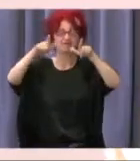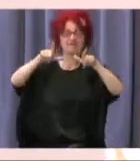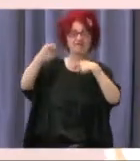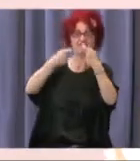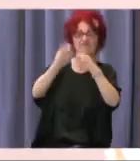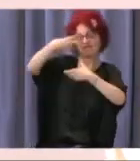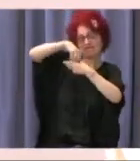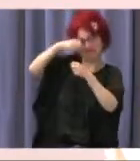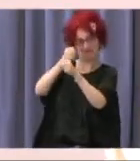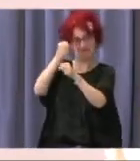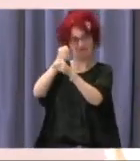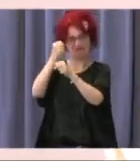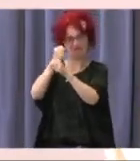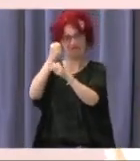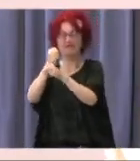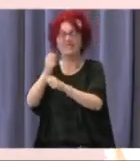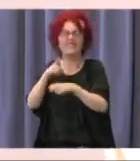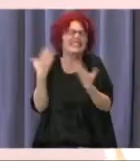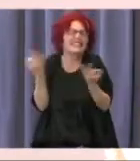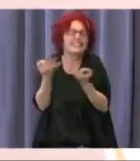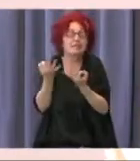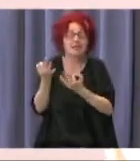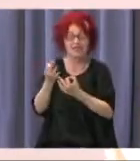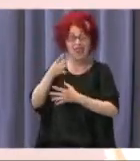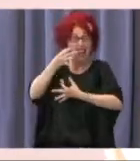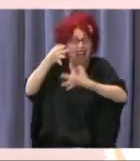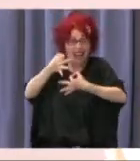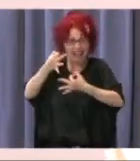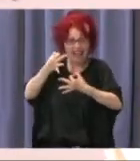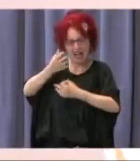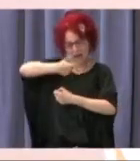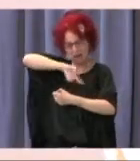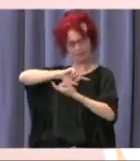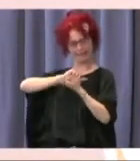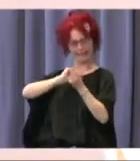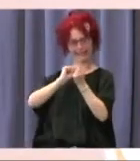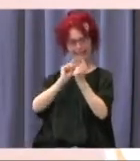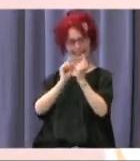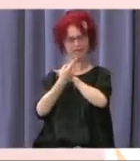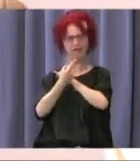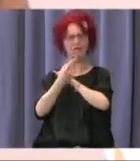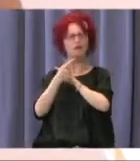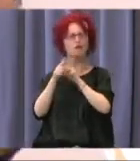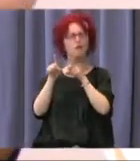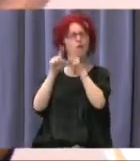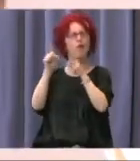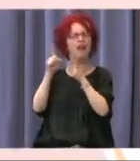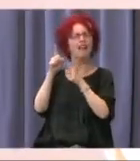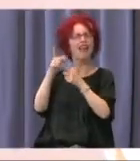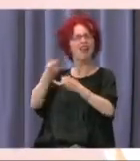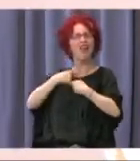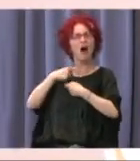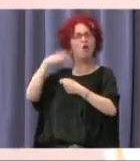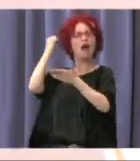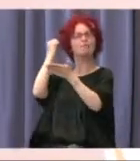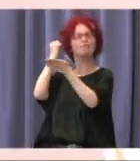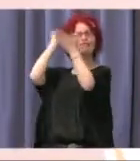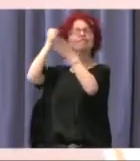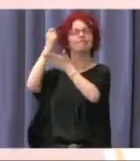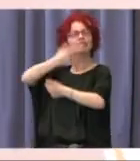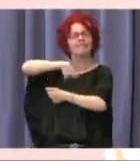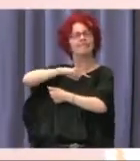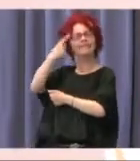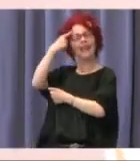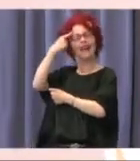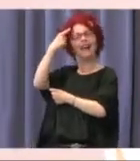mujeres solteras que trabajaban. ¿Qué pasa? Que la realidad ha cambiado, pero eso se ha quedado como una huella de algo pasado. Entonces, es interesante explicarlo